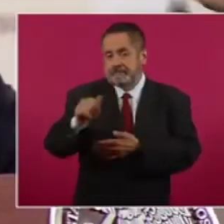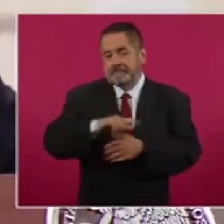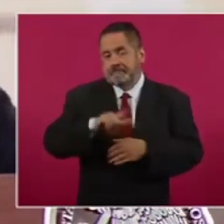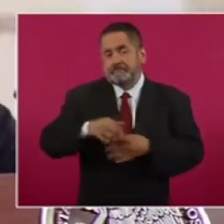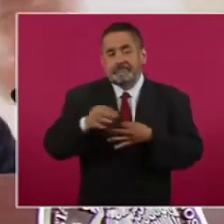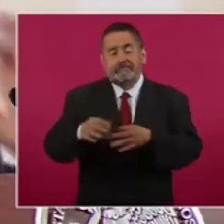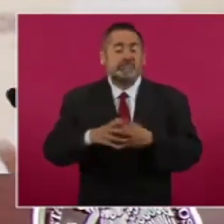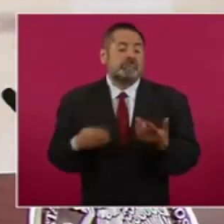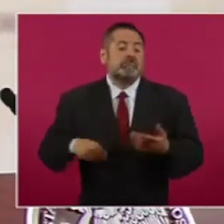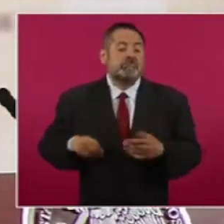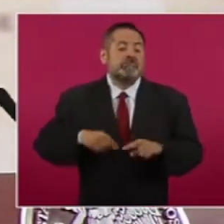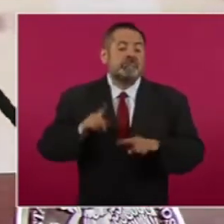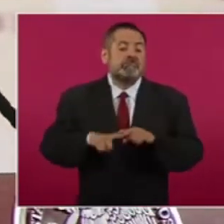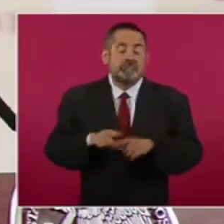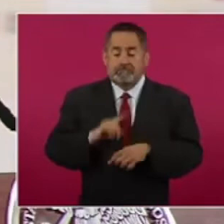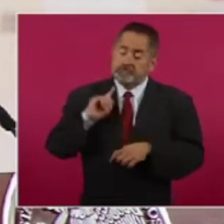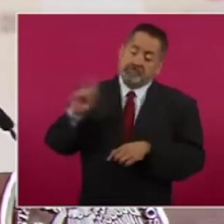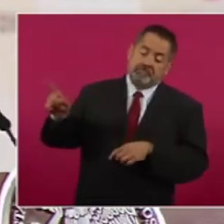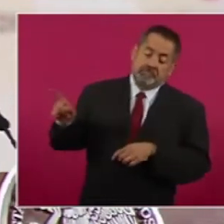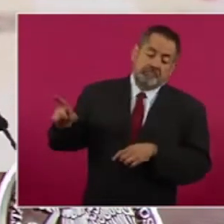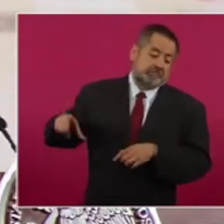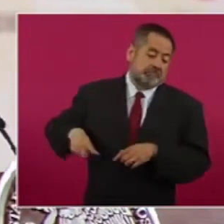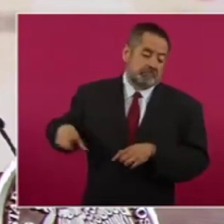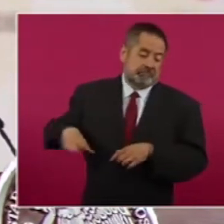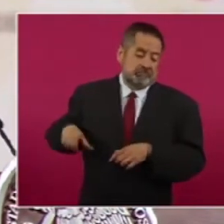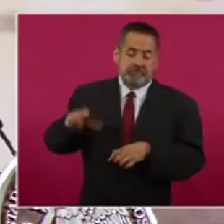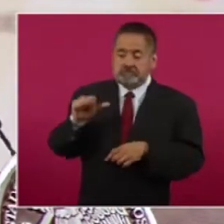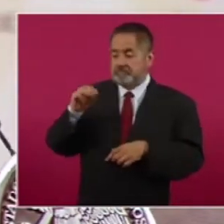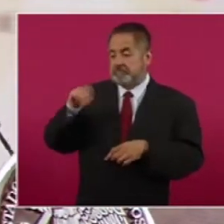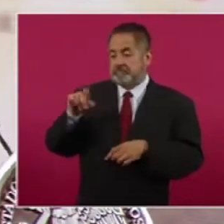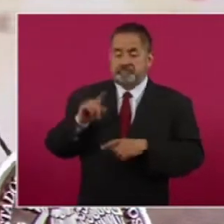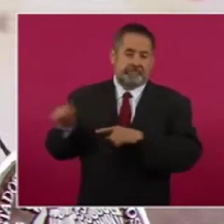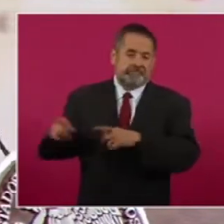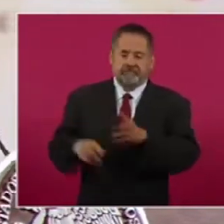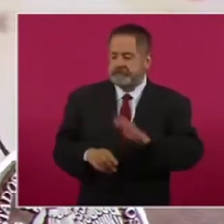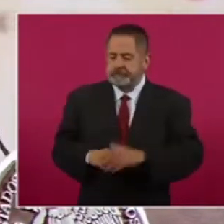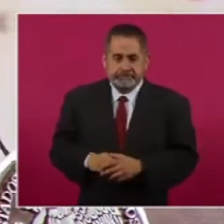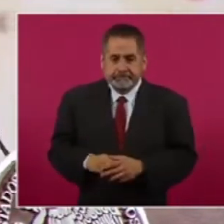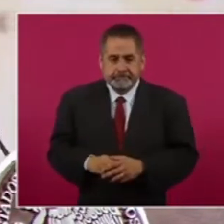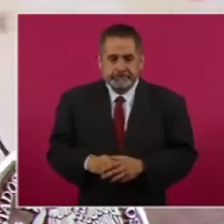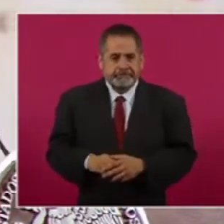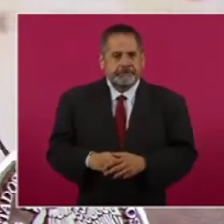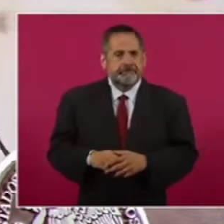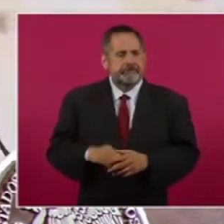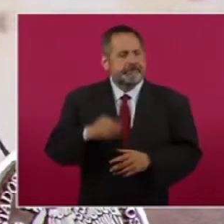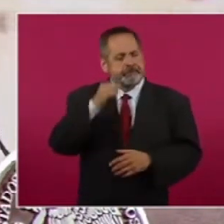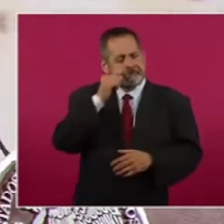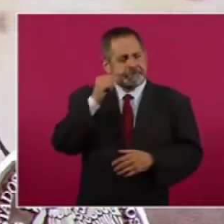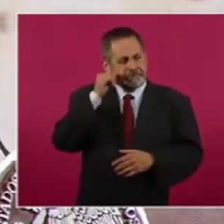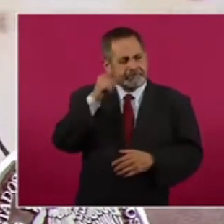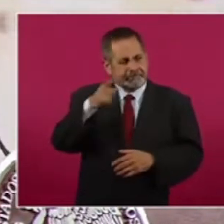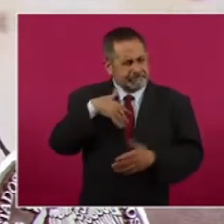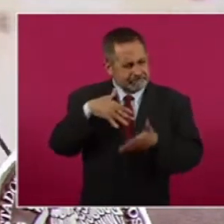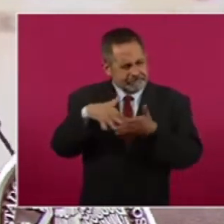pues es culpa del gobierno. Ayer leí